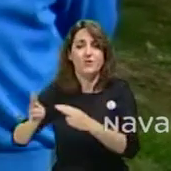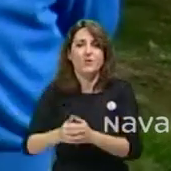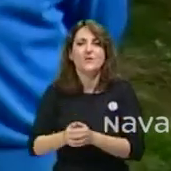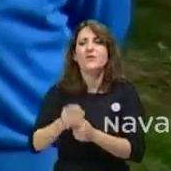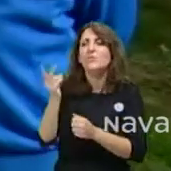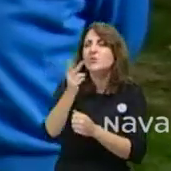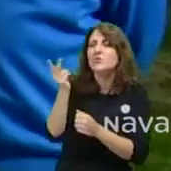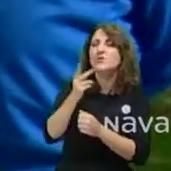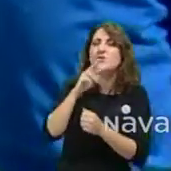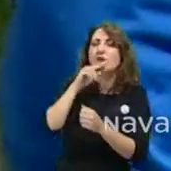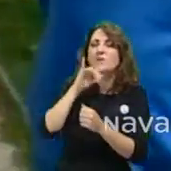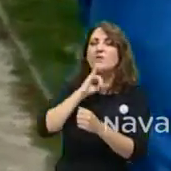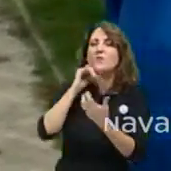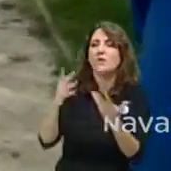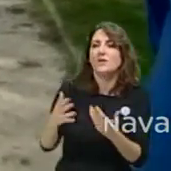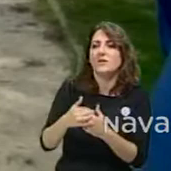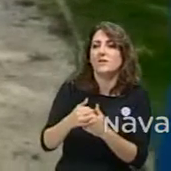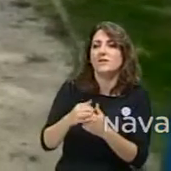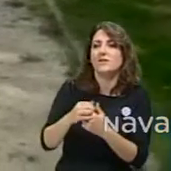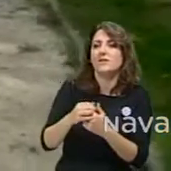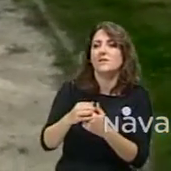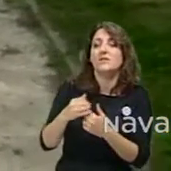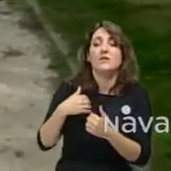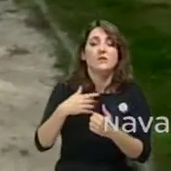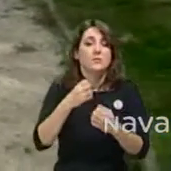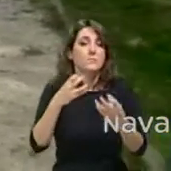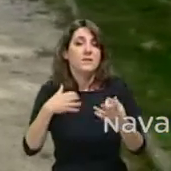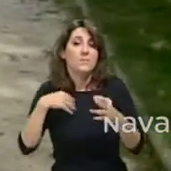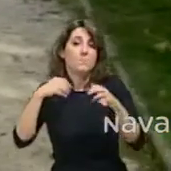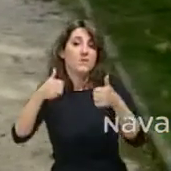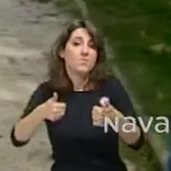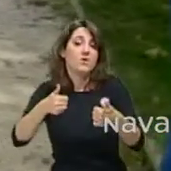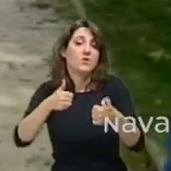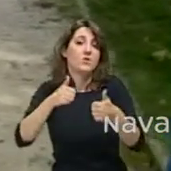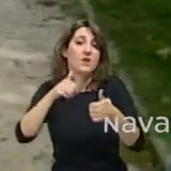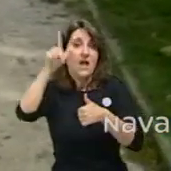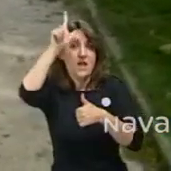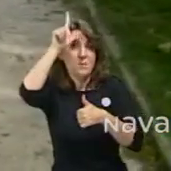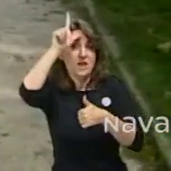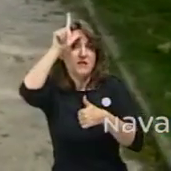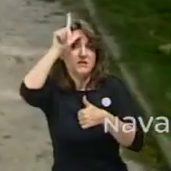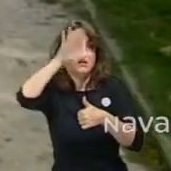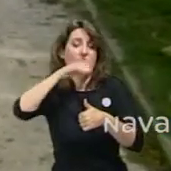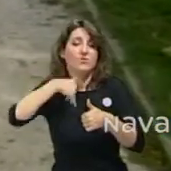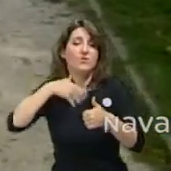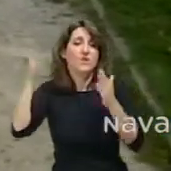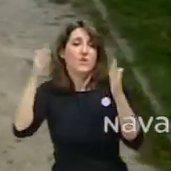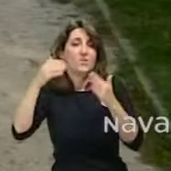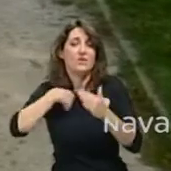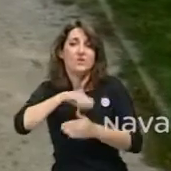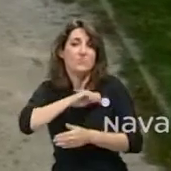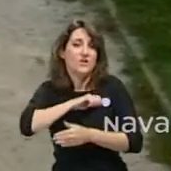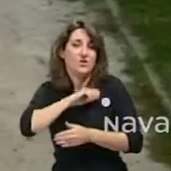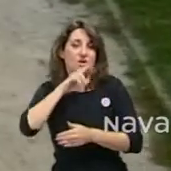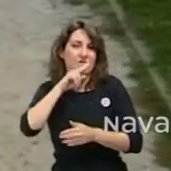en qué idioma habláis, Cristina? Pues al principio hablamos en alemán, porque yo no sabía nada de